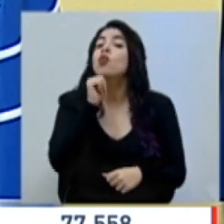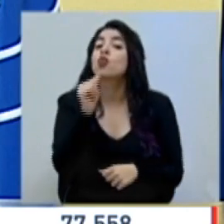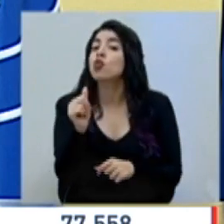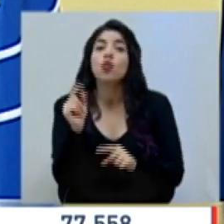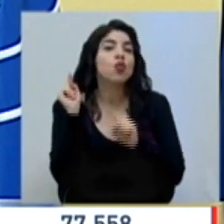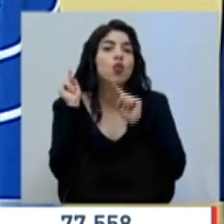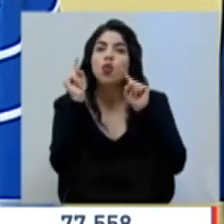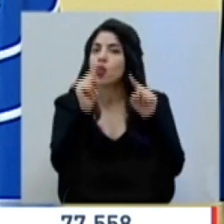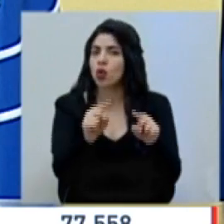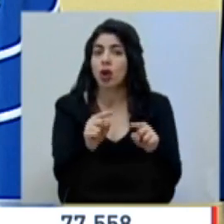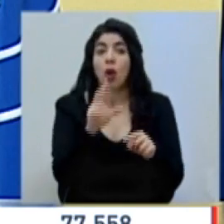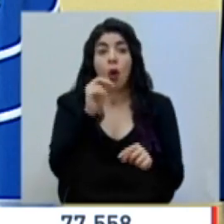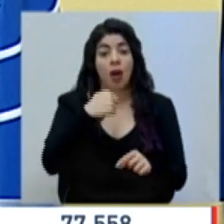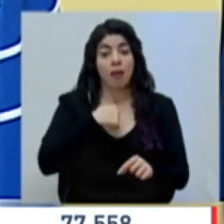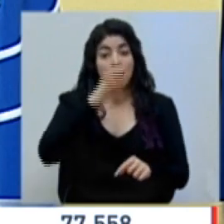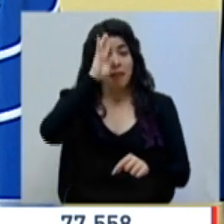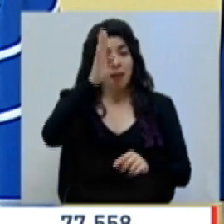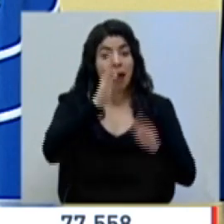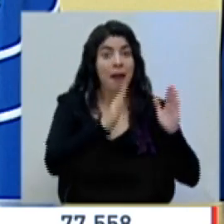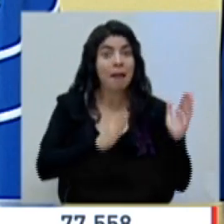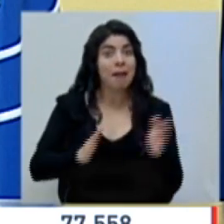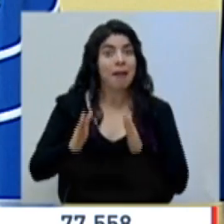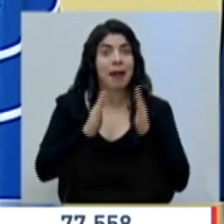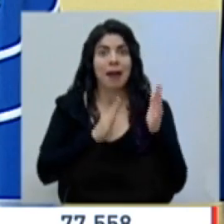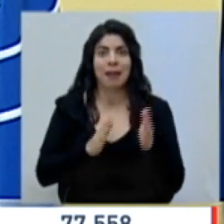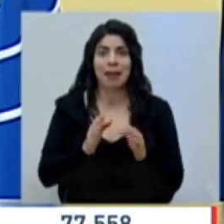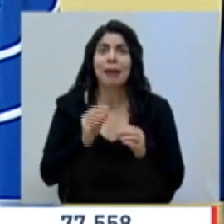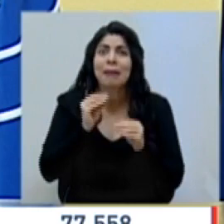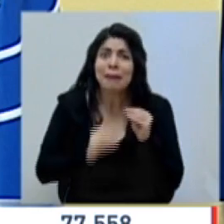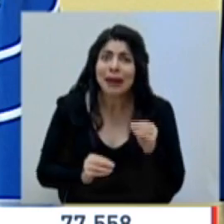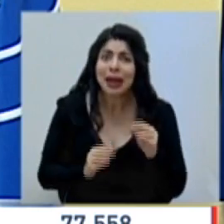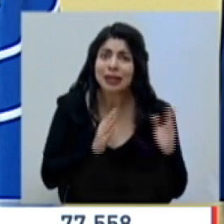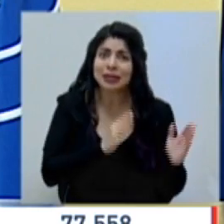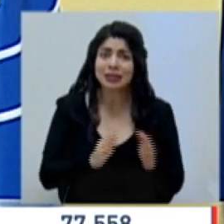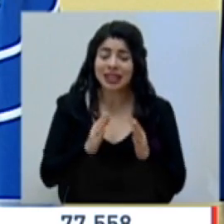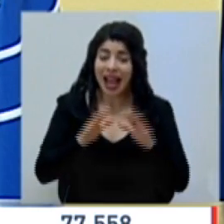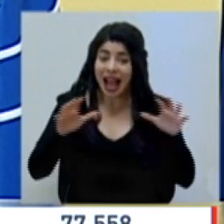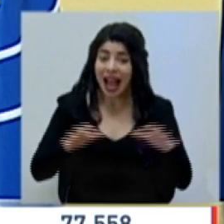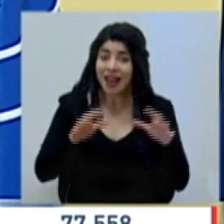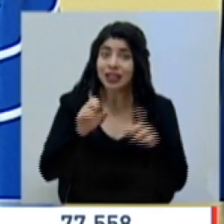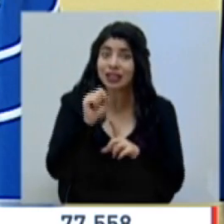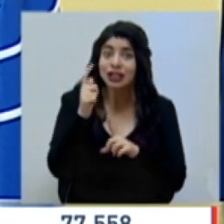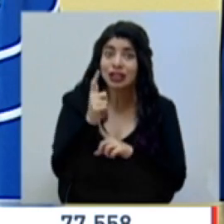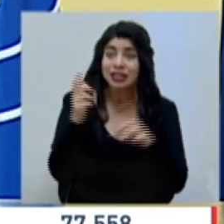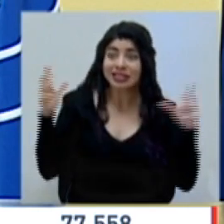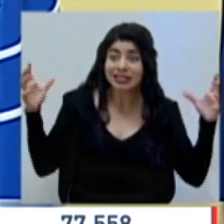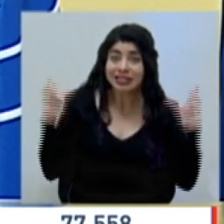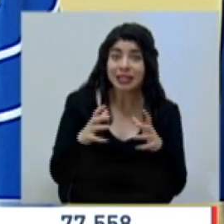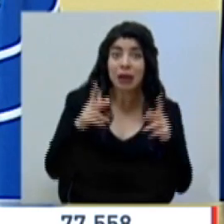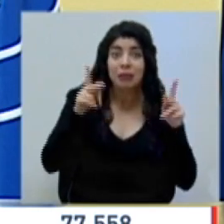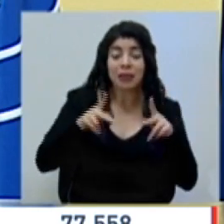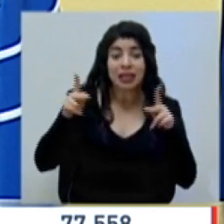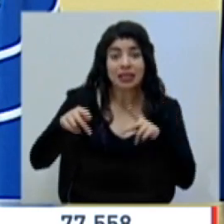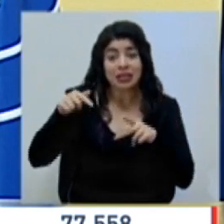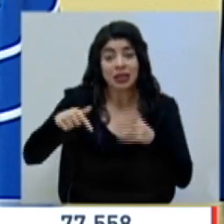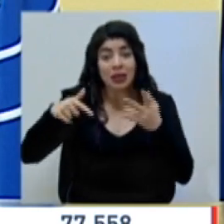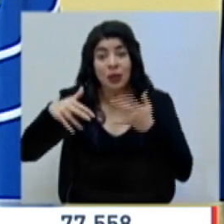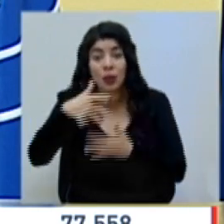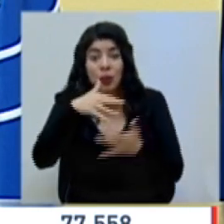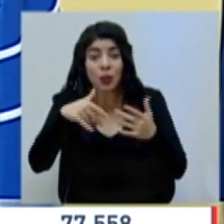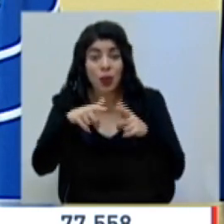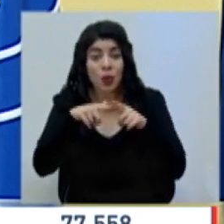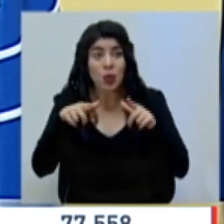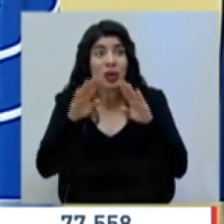asistir ni organizar, mucho menos organizar actividades sociales que impliquen concentración de personas en